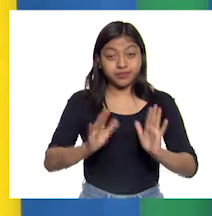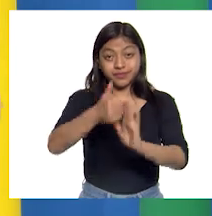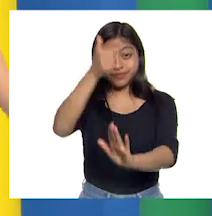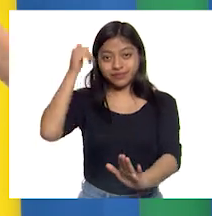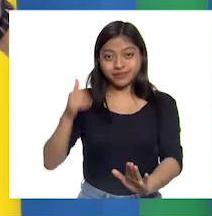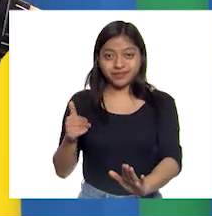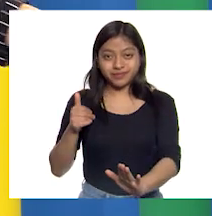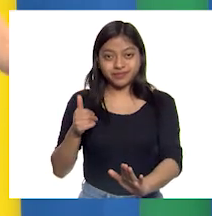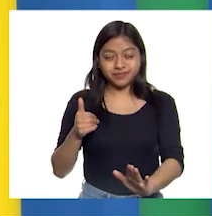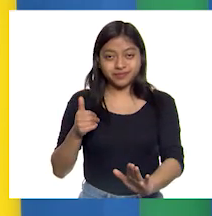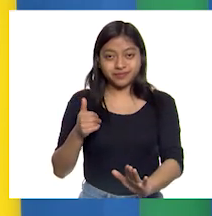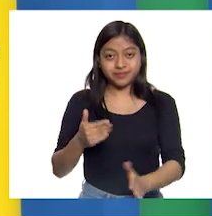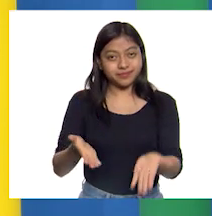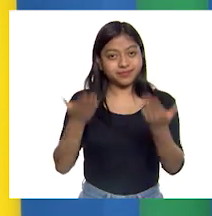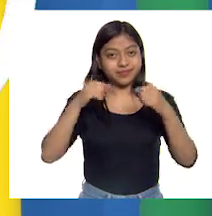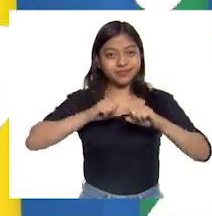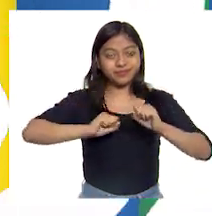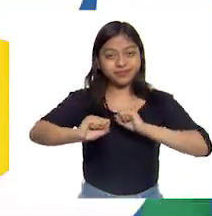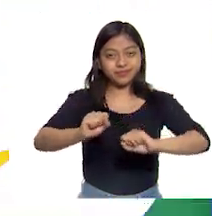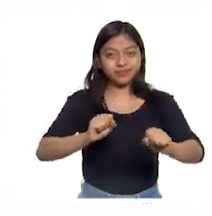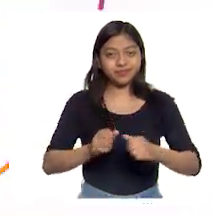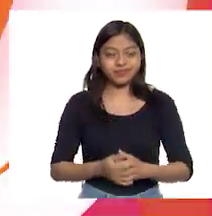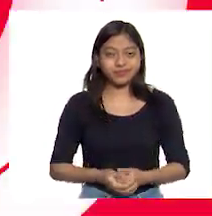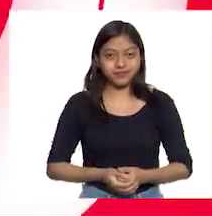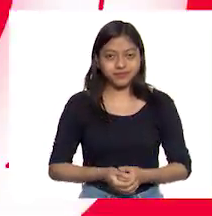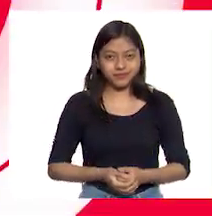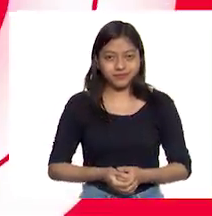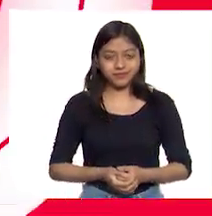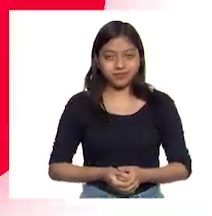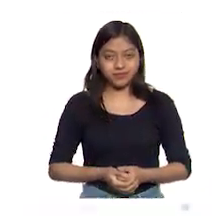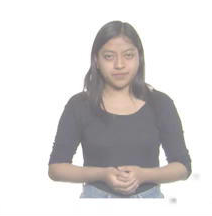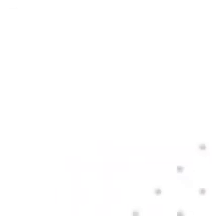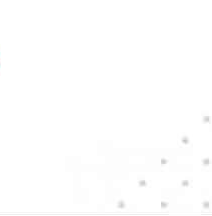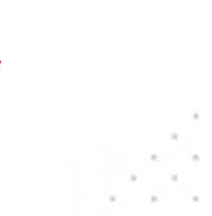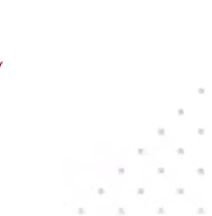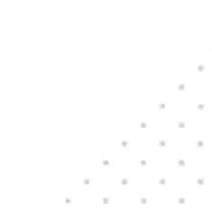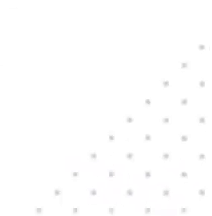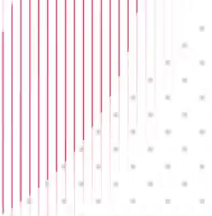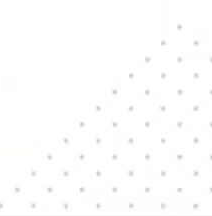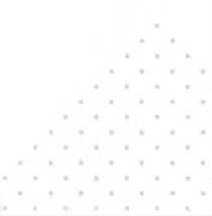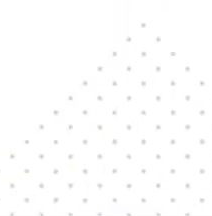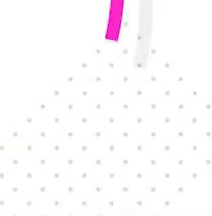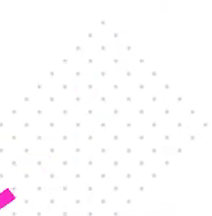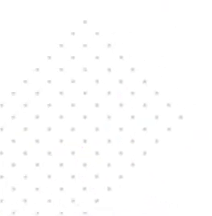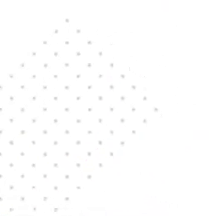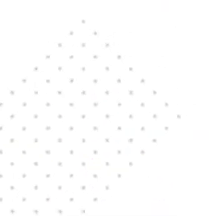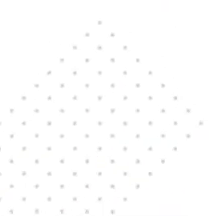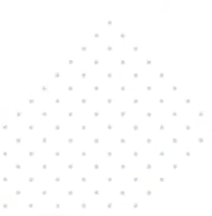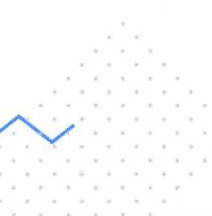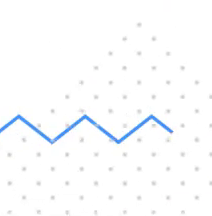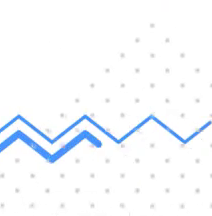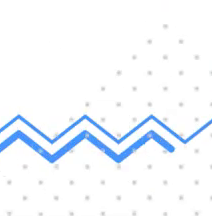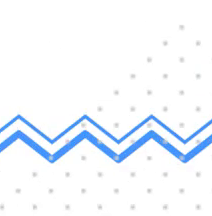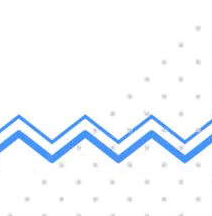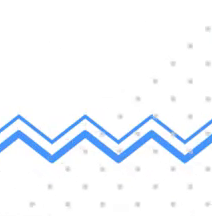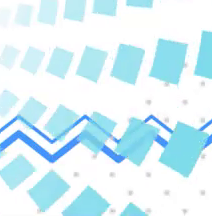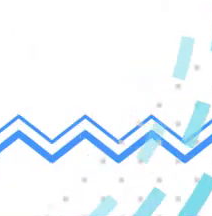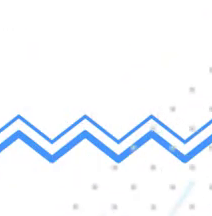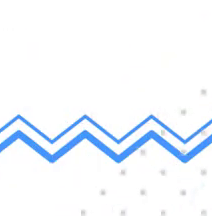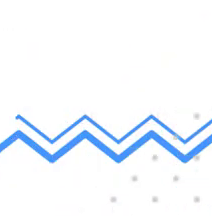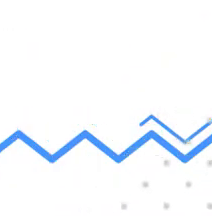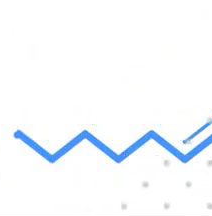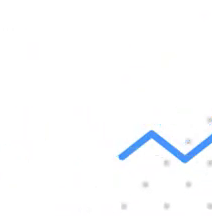disfrutado tanto como nosotras. Le damos las gracias a las maestras y los maestros que el día de hoy nos dieron clase. Nos vemos en la próxima.